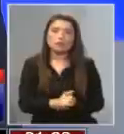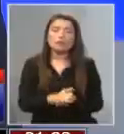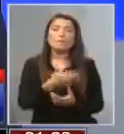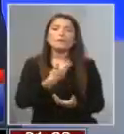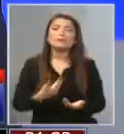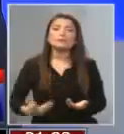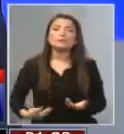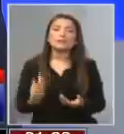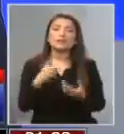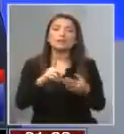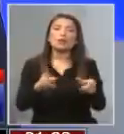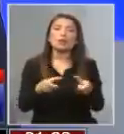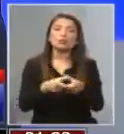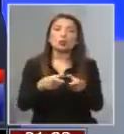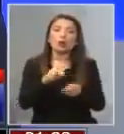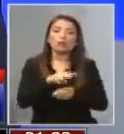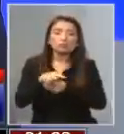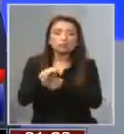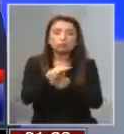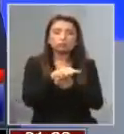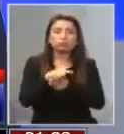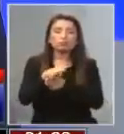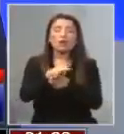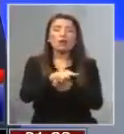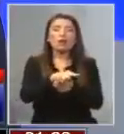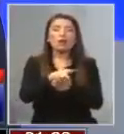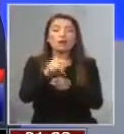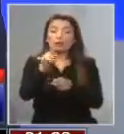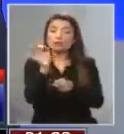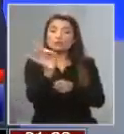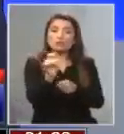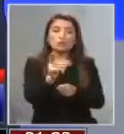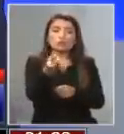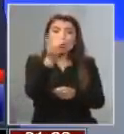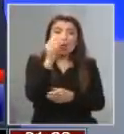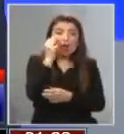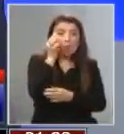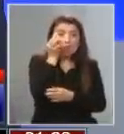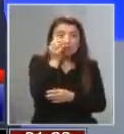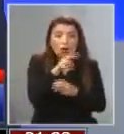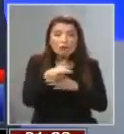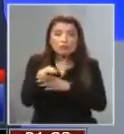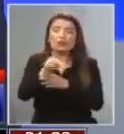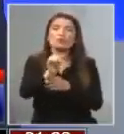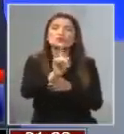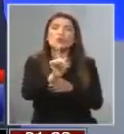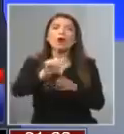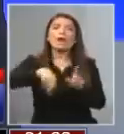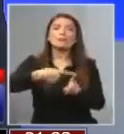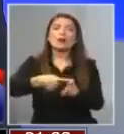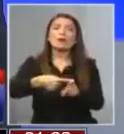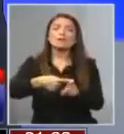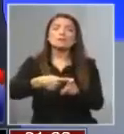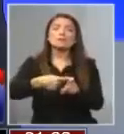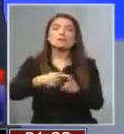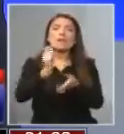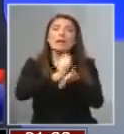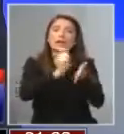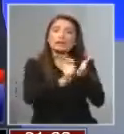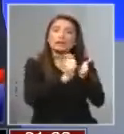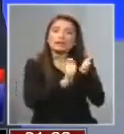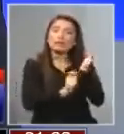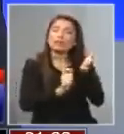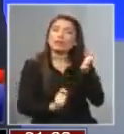Consejo de Observadores que salió diciendo que el Consejo de Observadores no iba solo a observar, sino que además iba a escribir